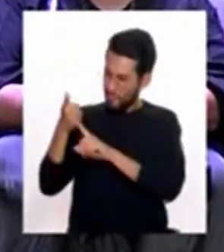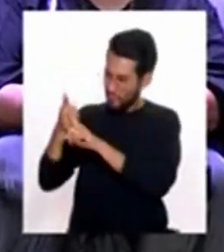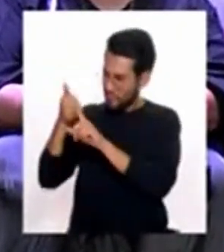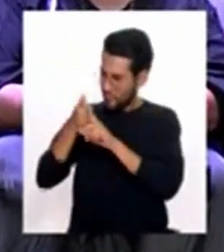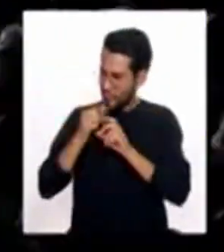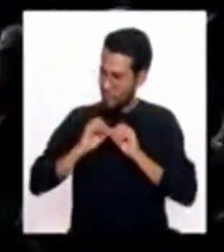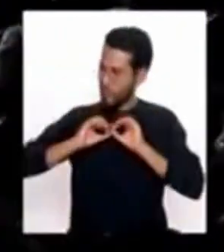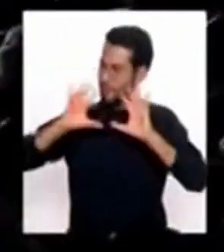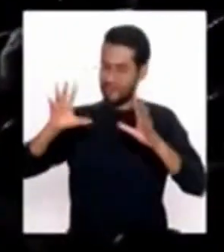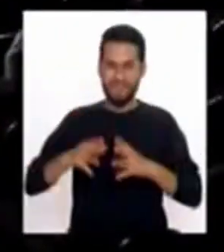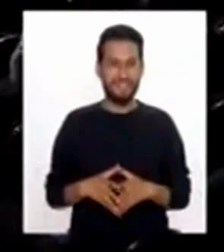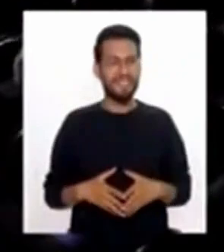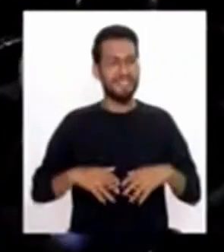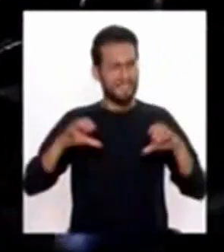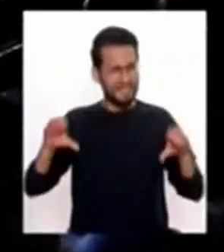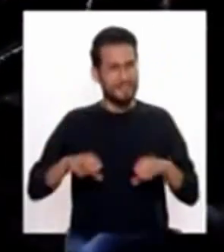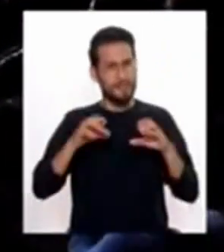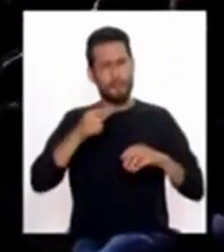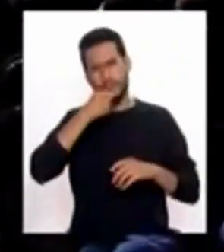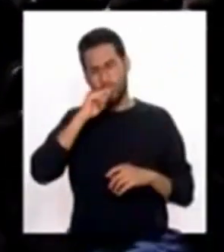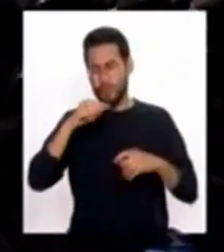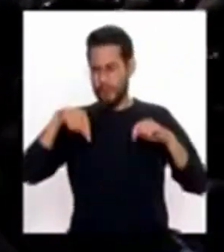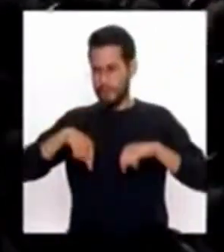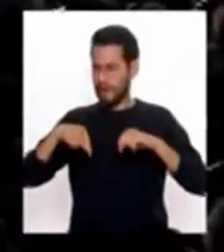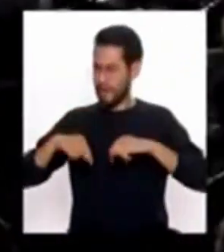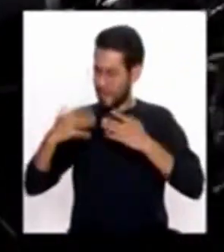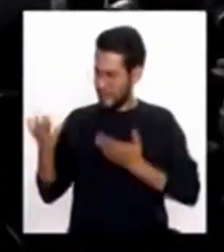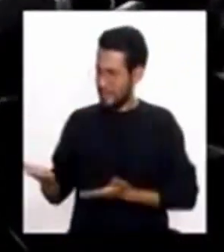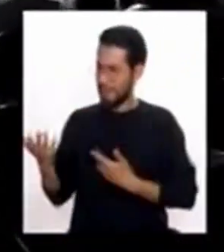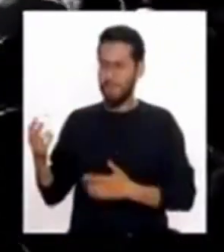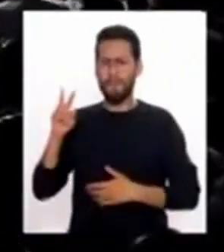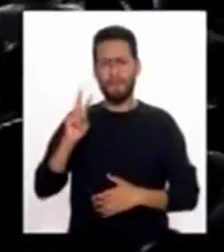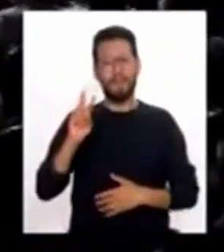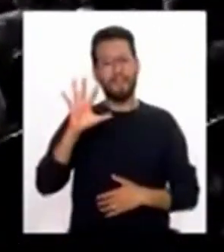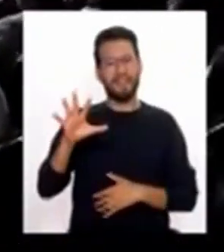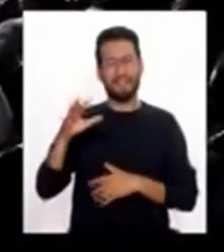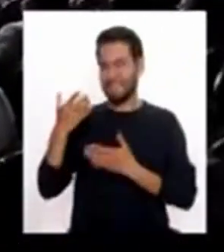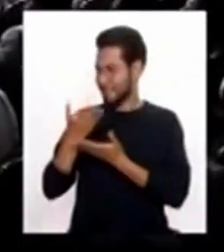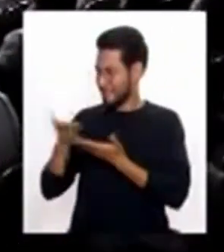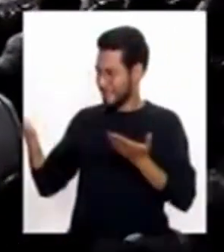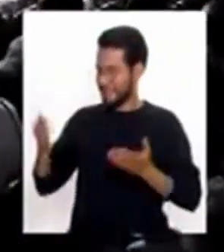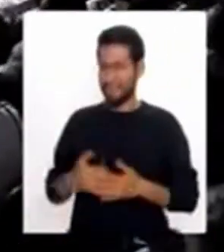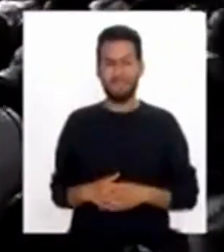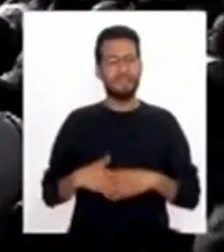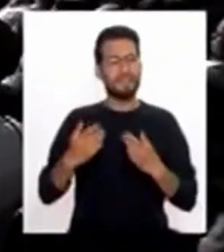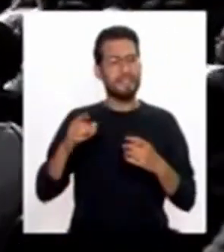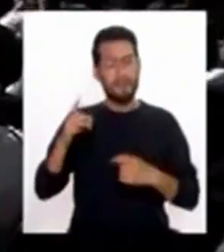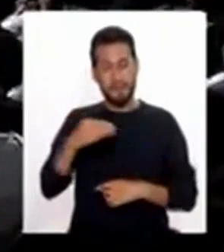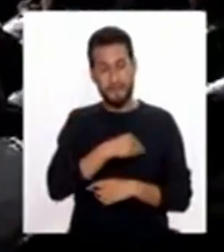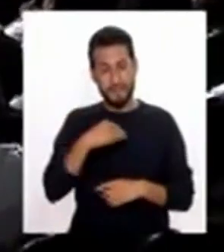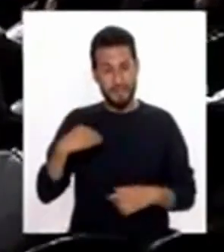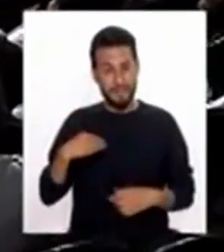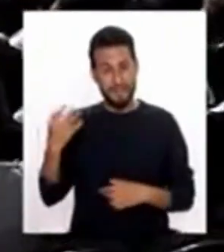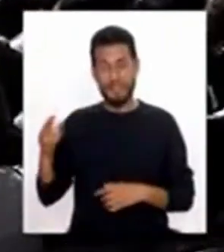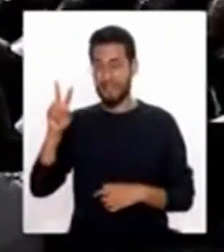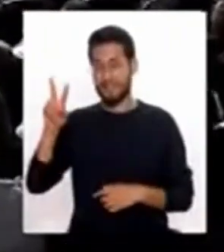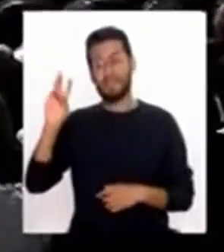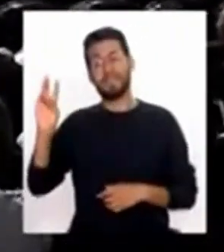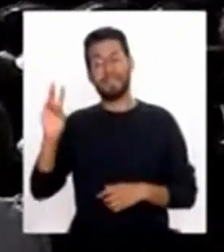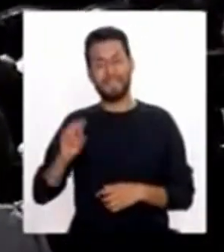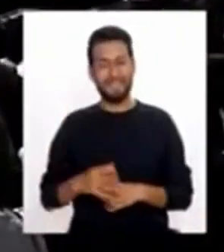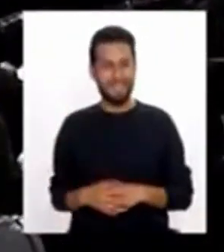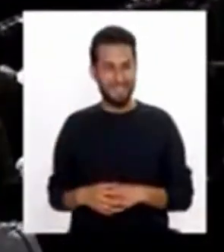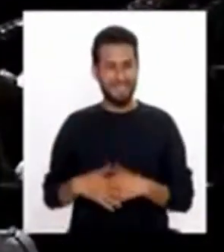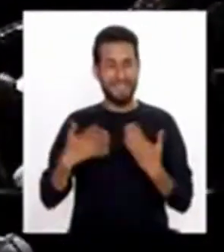propia. Hagamos, mujeres, hoy aquí presentes, las 25, con la ministra